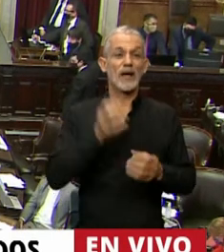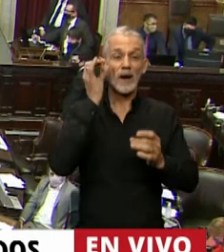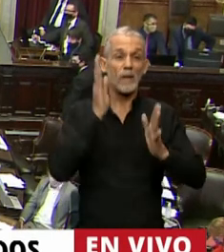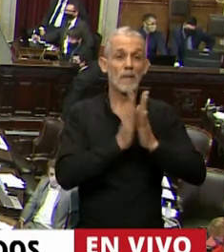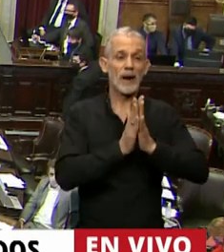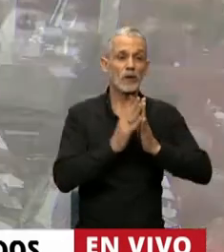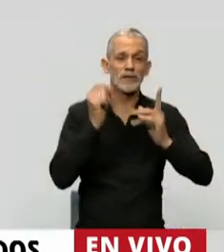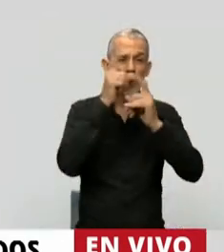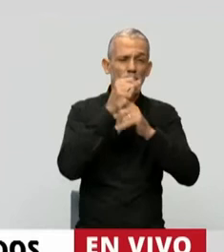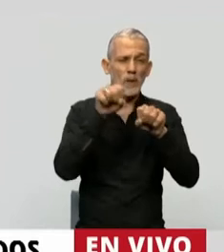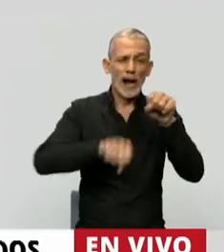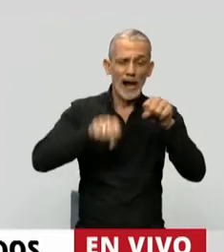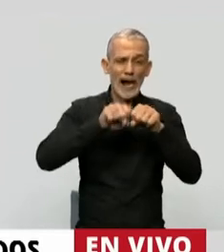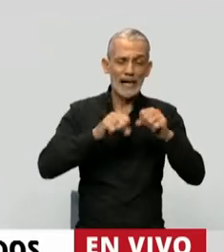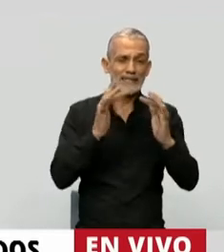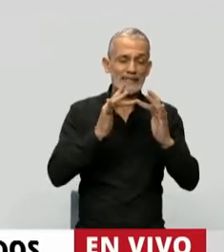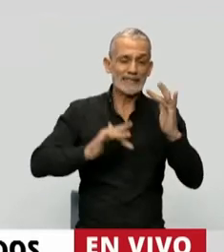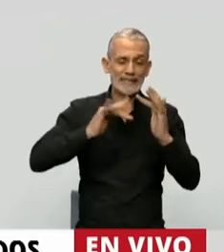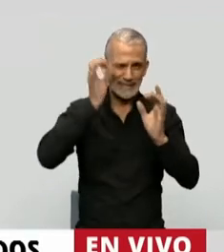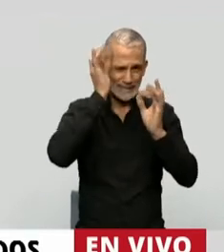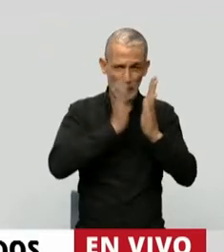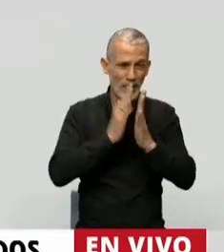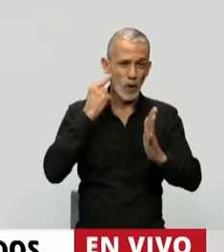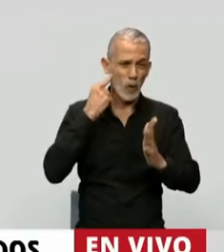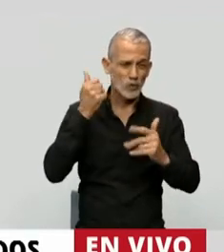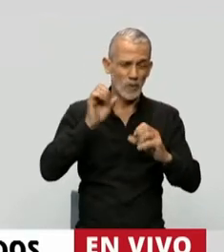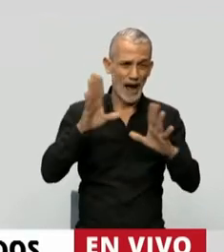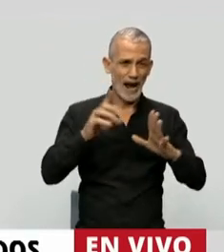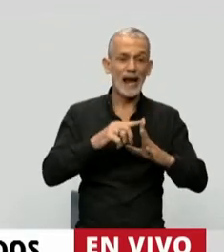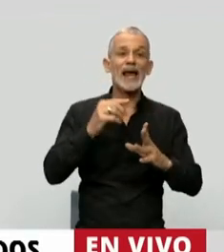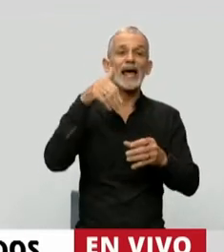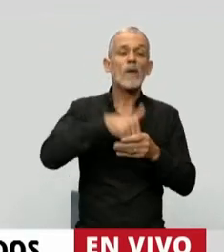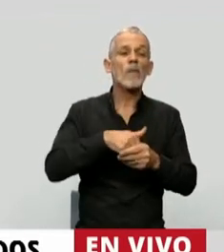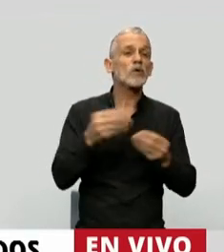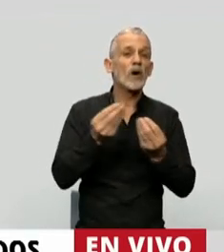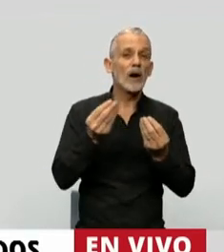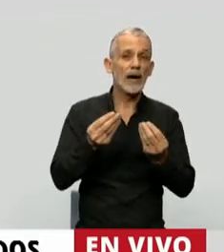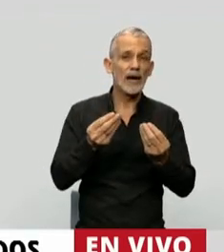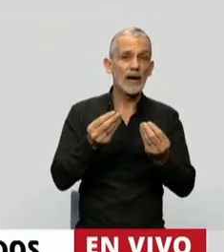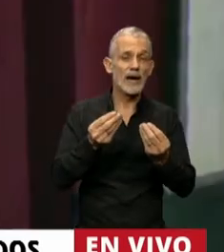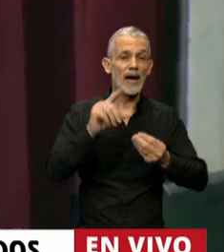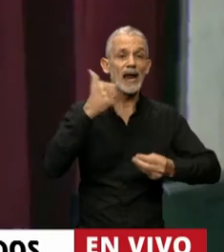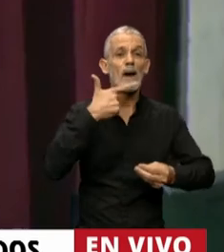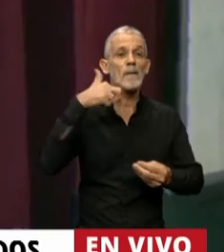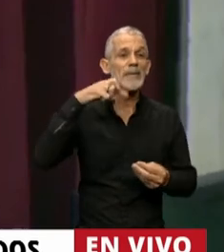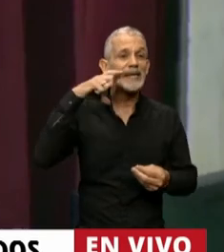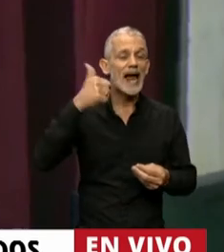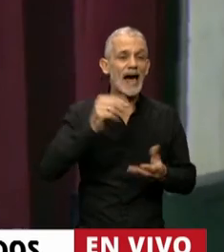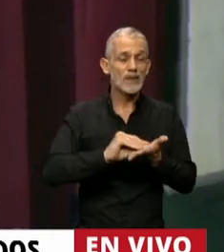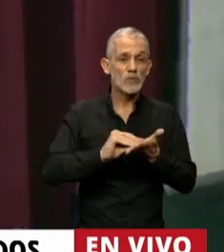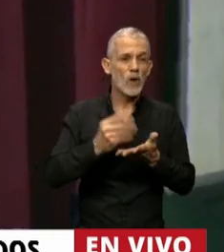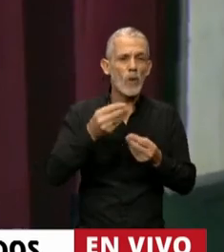Perdón, sigo con problemas de conexión, no sé si me hablo, disculpe. ¿Me puede decir el sentido de su voto, diputado Laspina, por